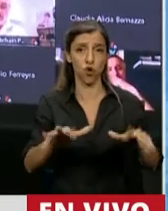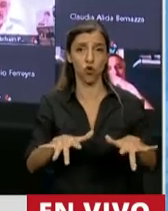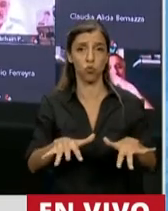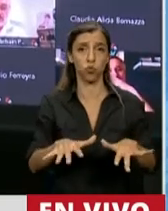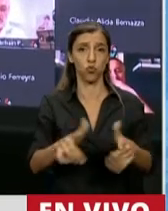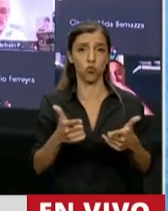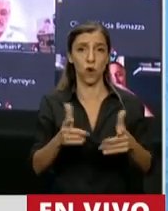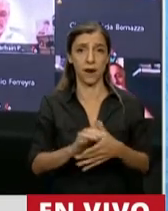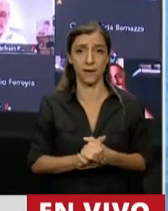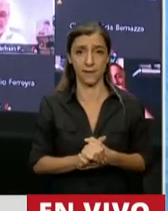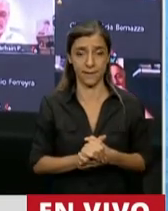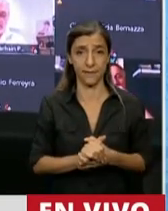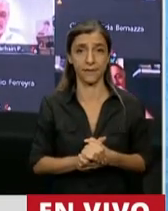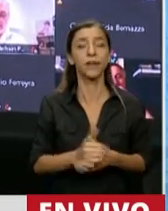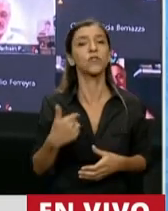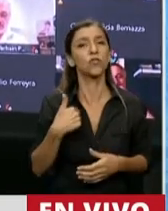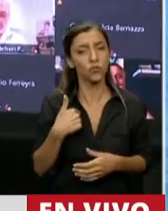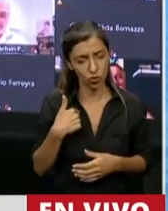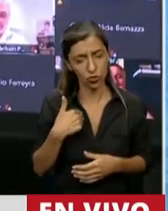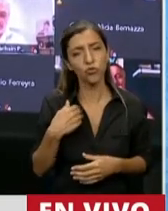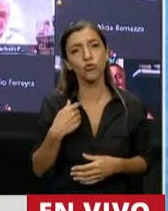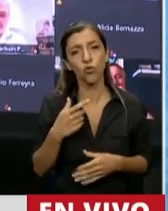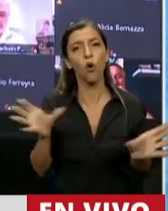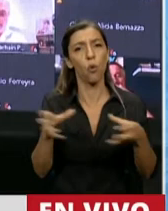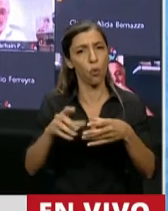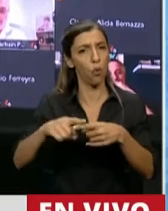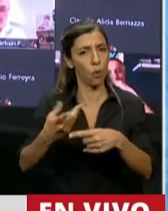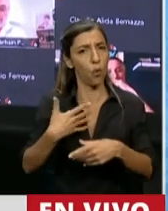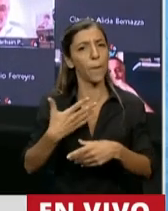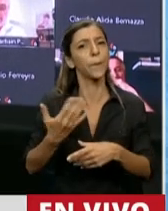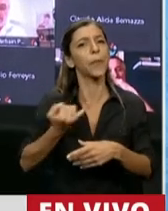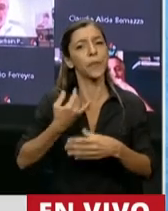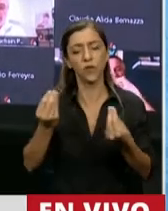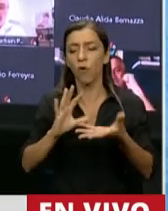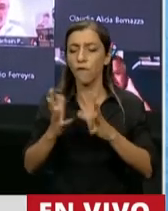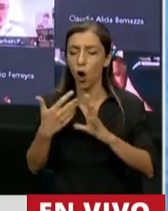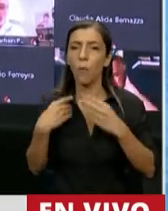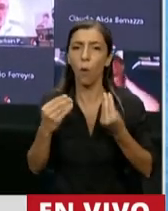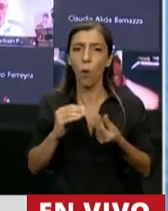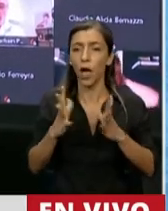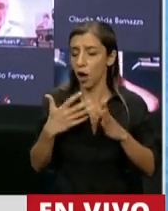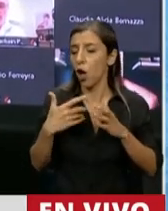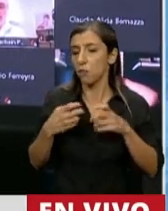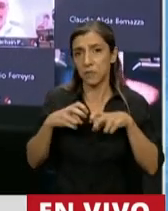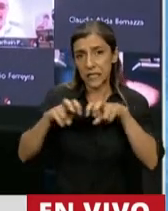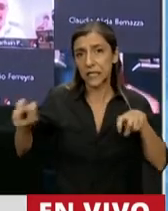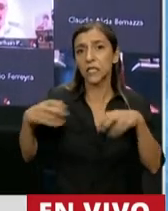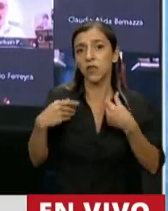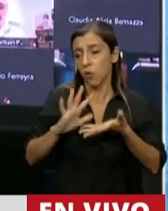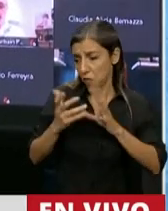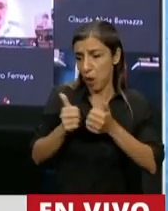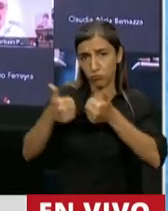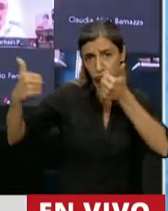me he sentado, como me ha indicado mi bloque, a distancia, una distancia social razonable del resto de